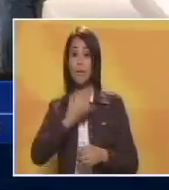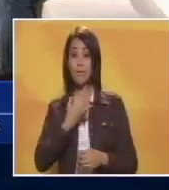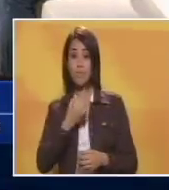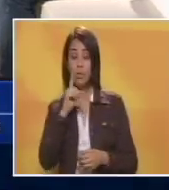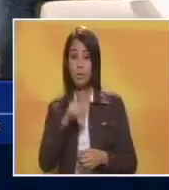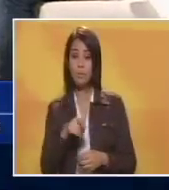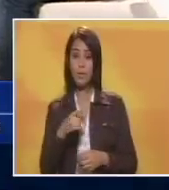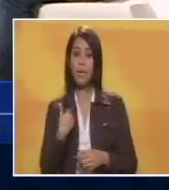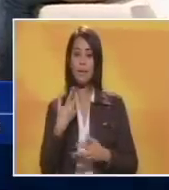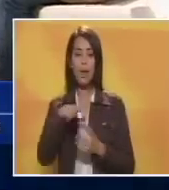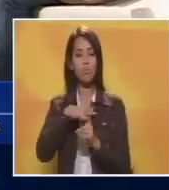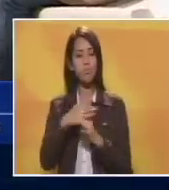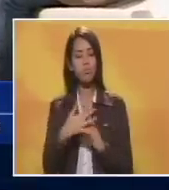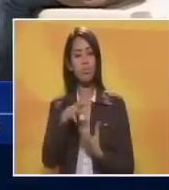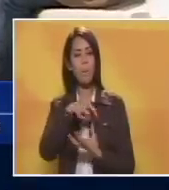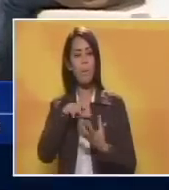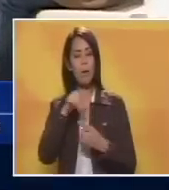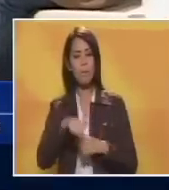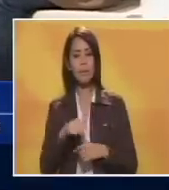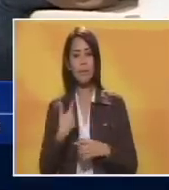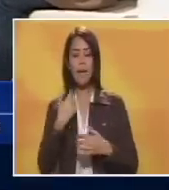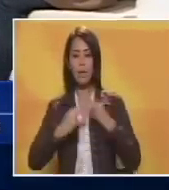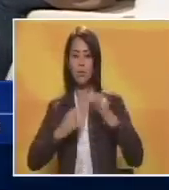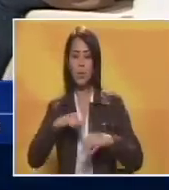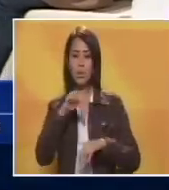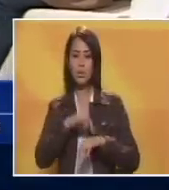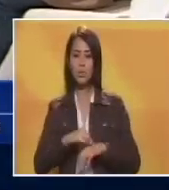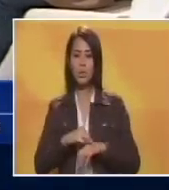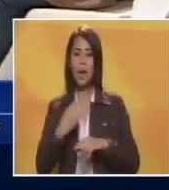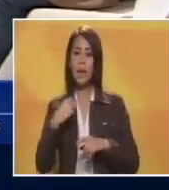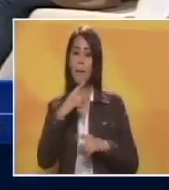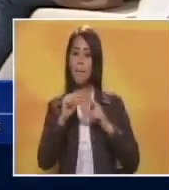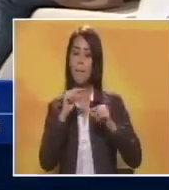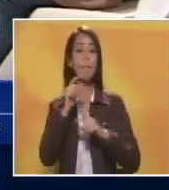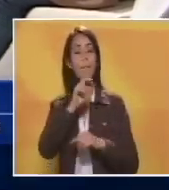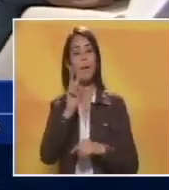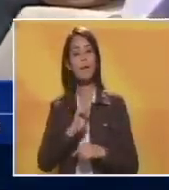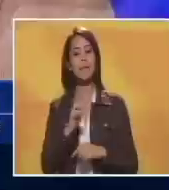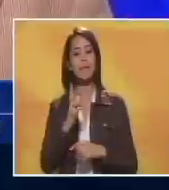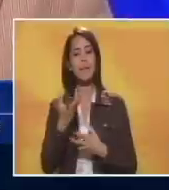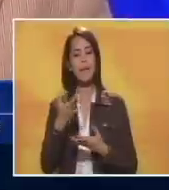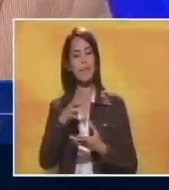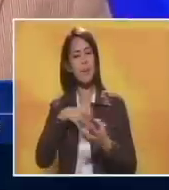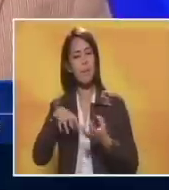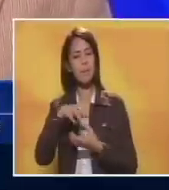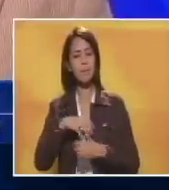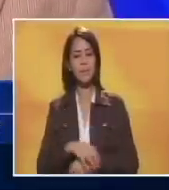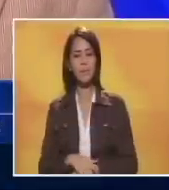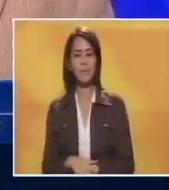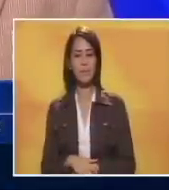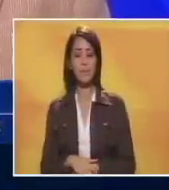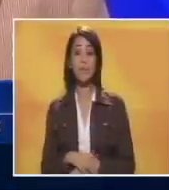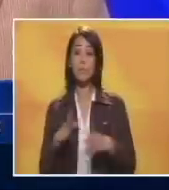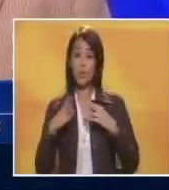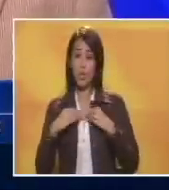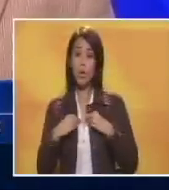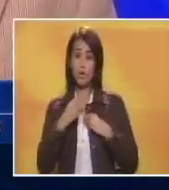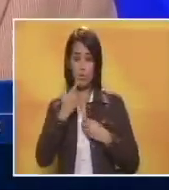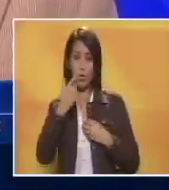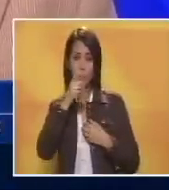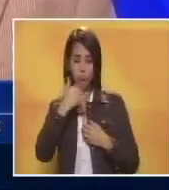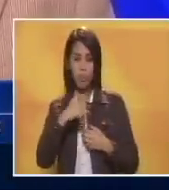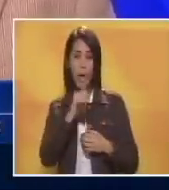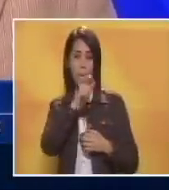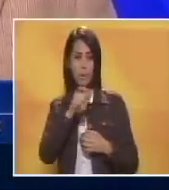que pese a la crisis, el Ejecutivo Nacional continúa recibiendo desplazados de países con conflictos armados. No reconoce que hay migrantes por